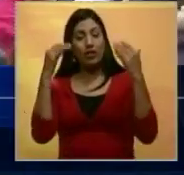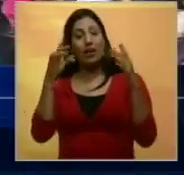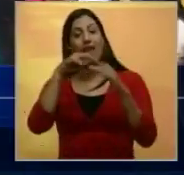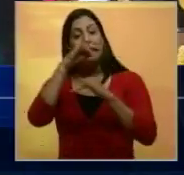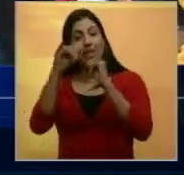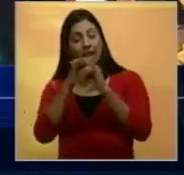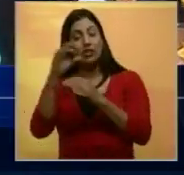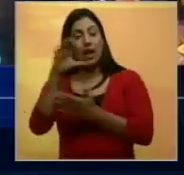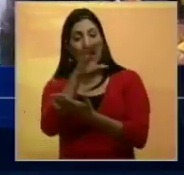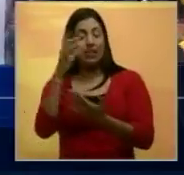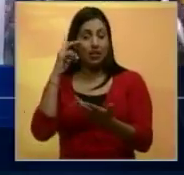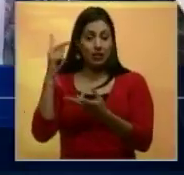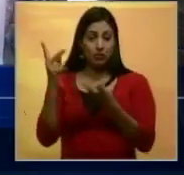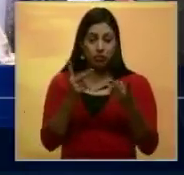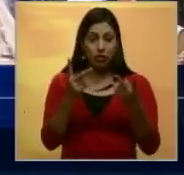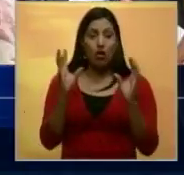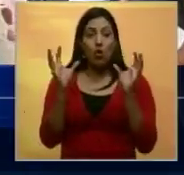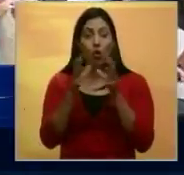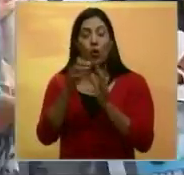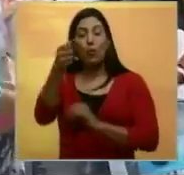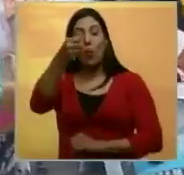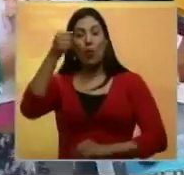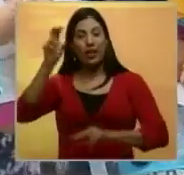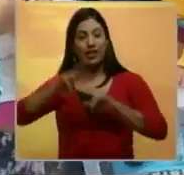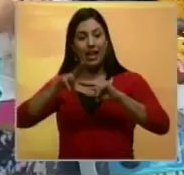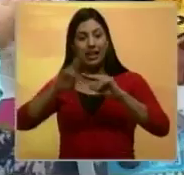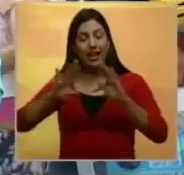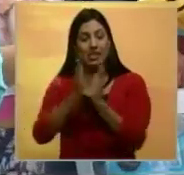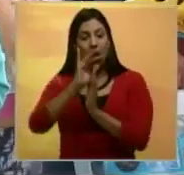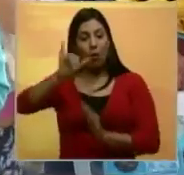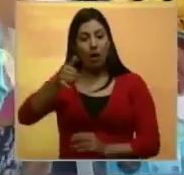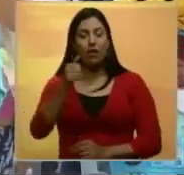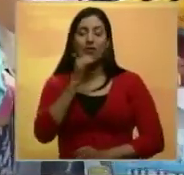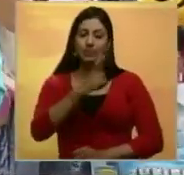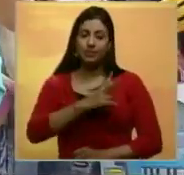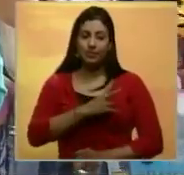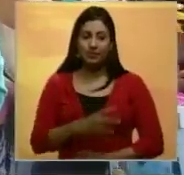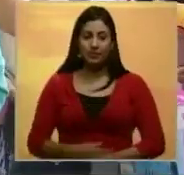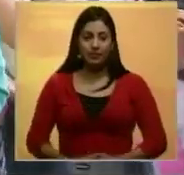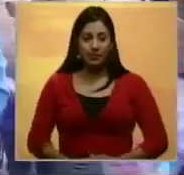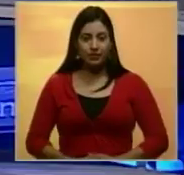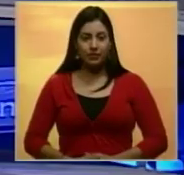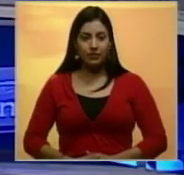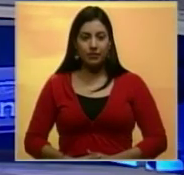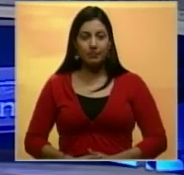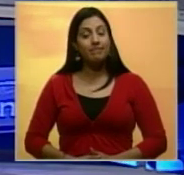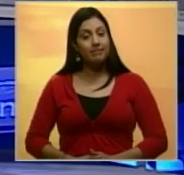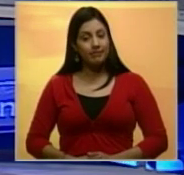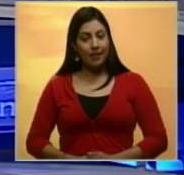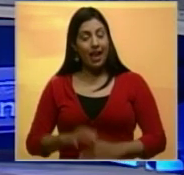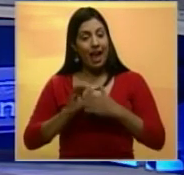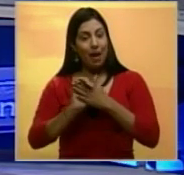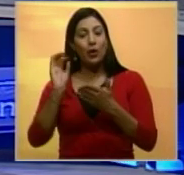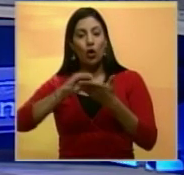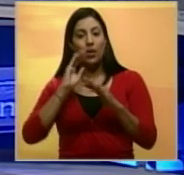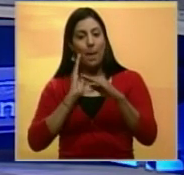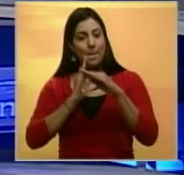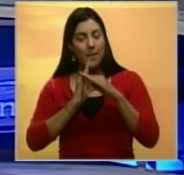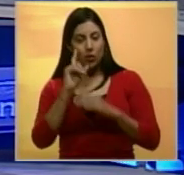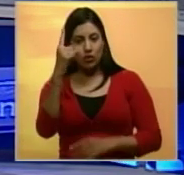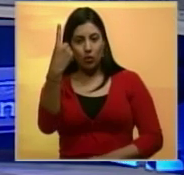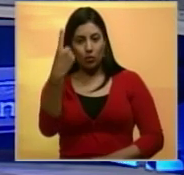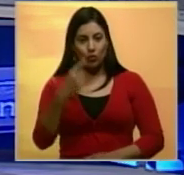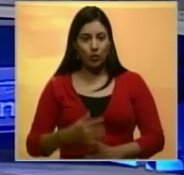e internacionales. Desde el sector Puerta Negra, en San Juan y Flores, Noticiero Venevisión. Amigos, es momento de hacer